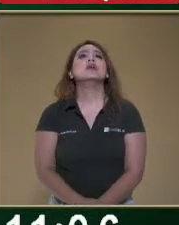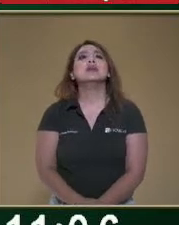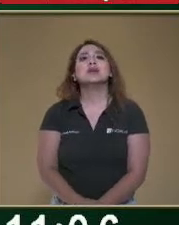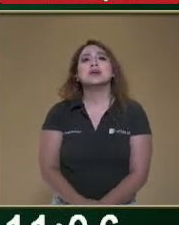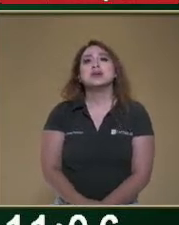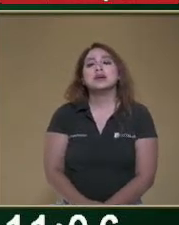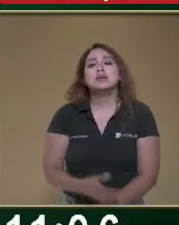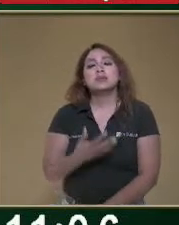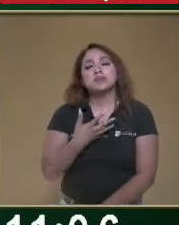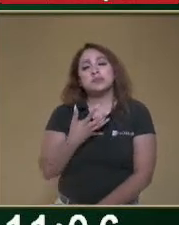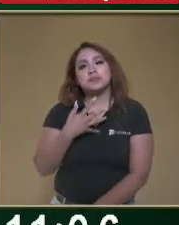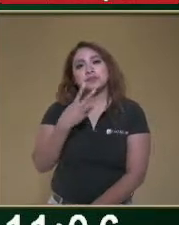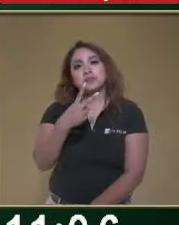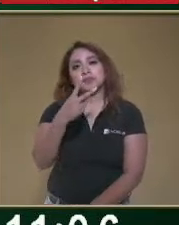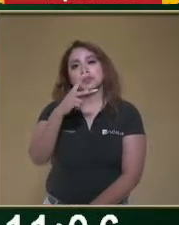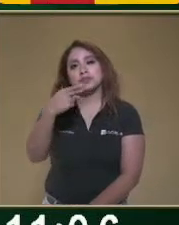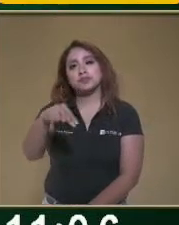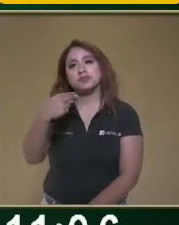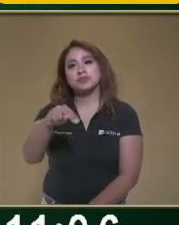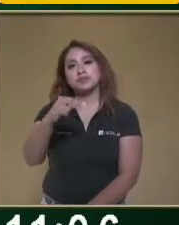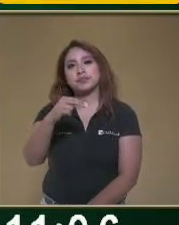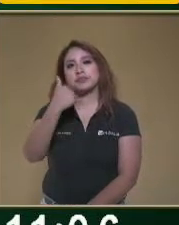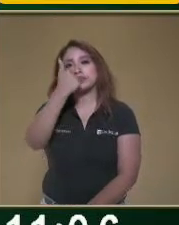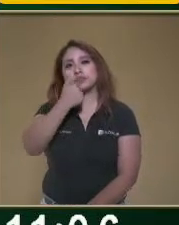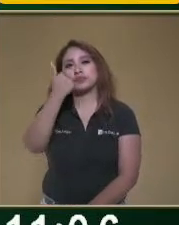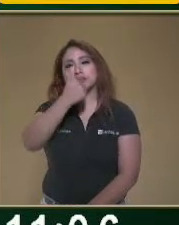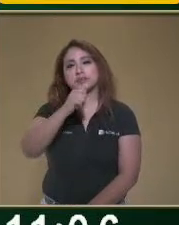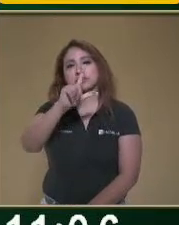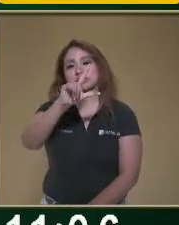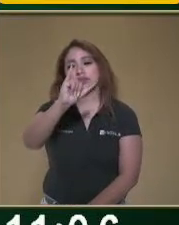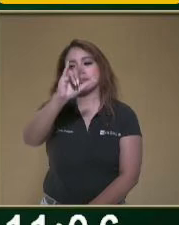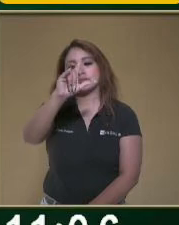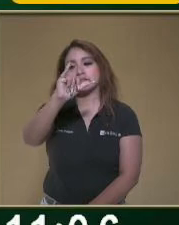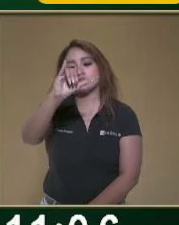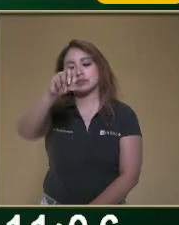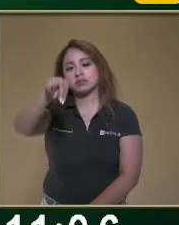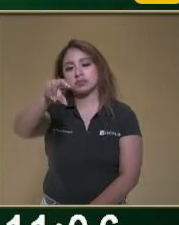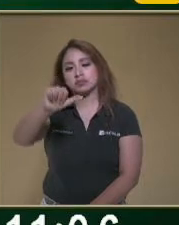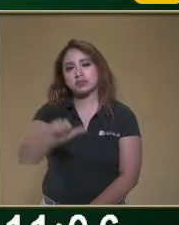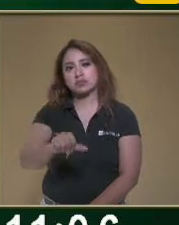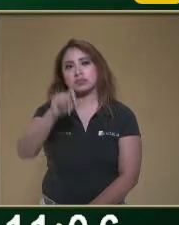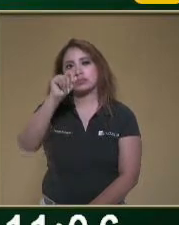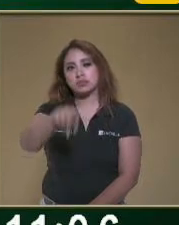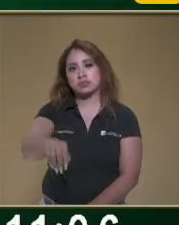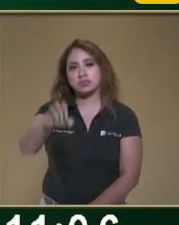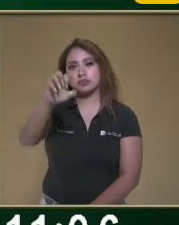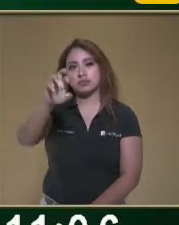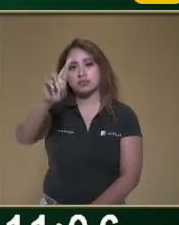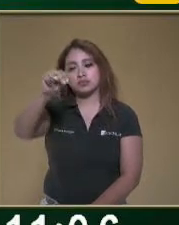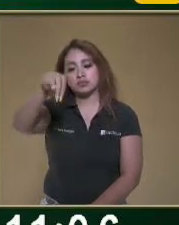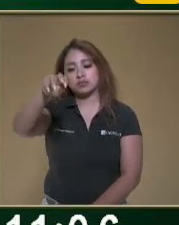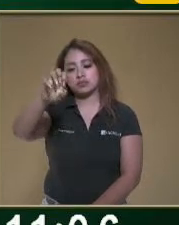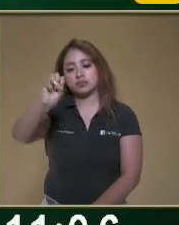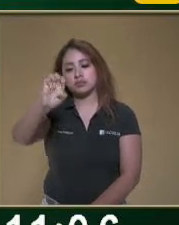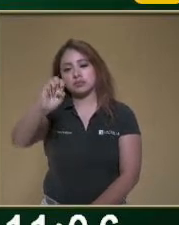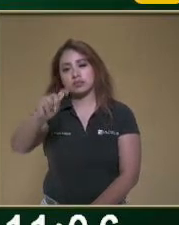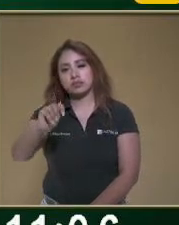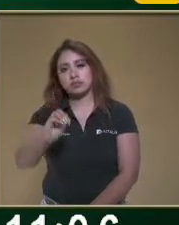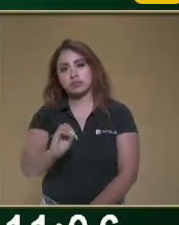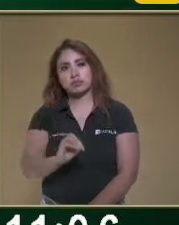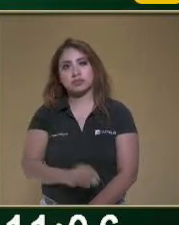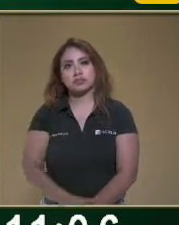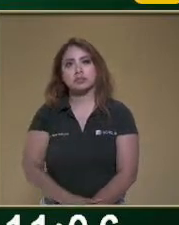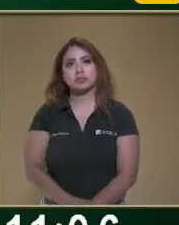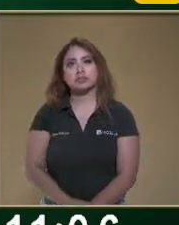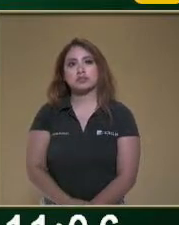dos nombres de dos alumnos y es Liliana y Ernesto. Liliana empieza con la